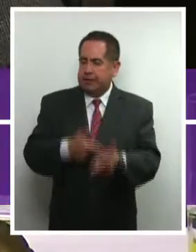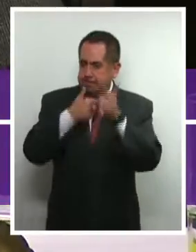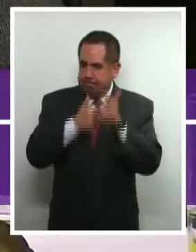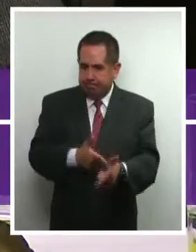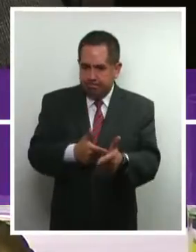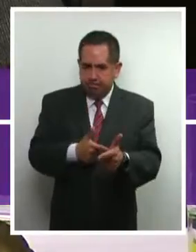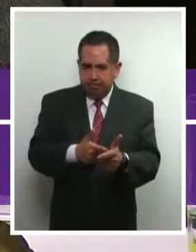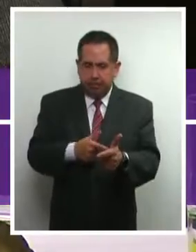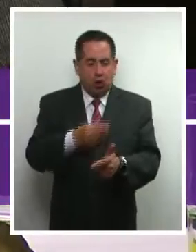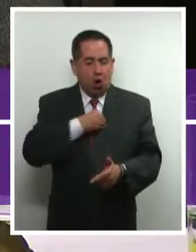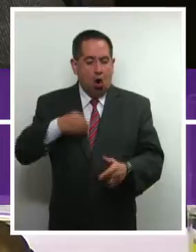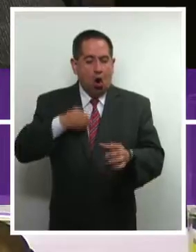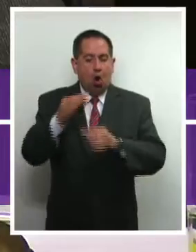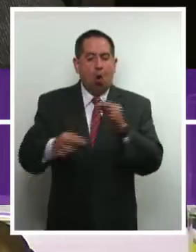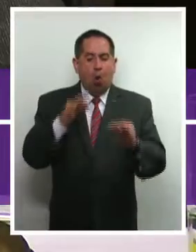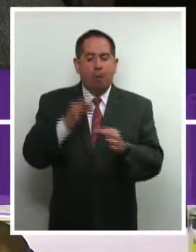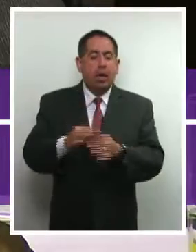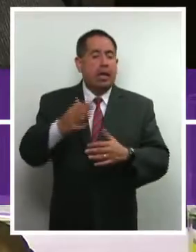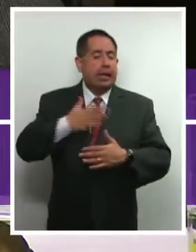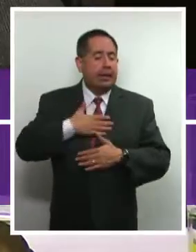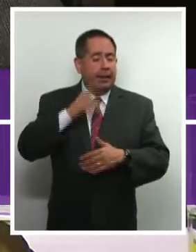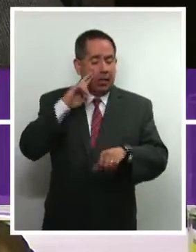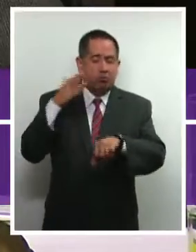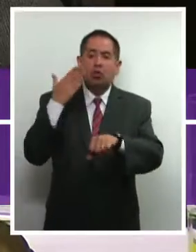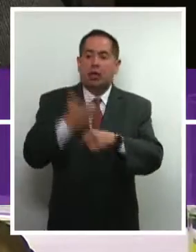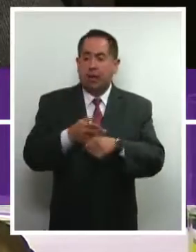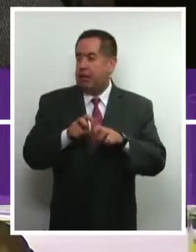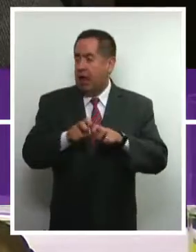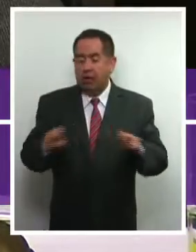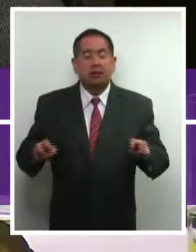cumplir con nuestra responsabilidad